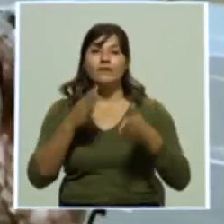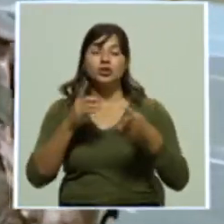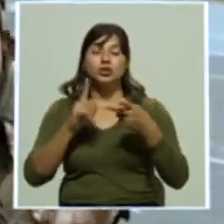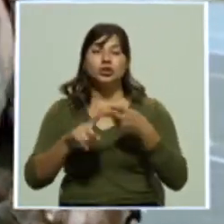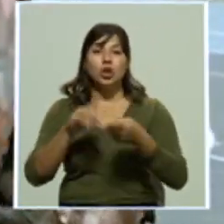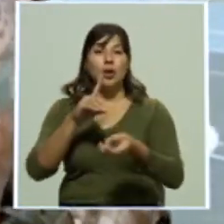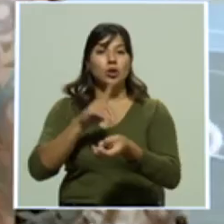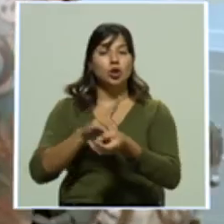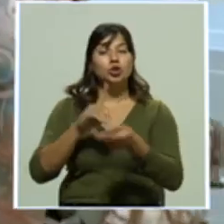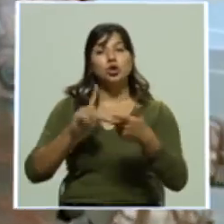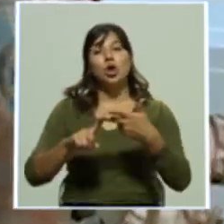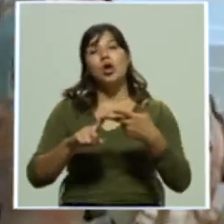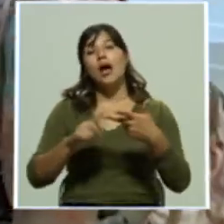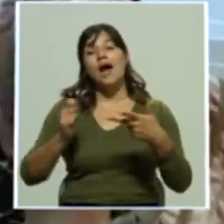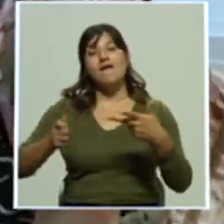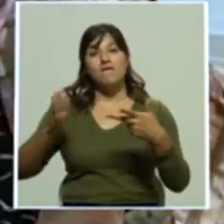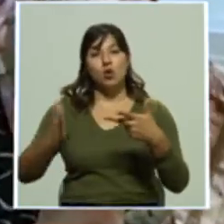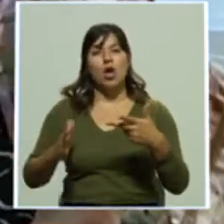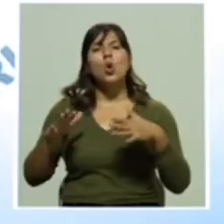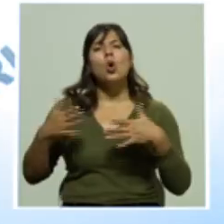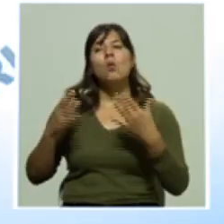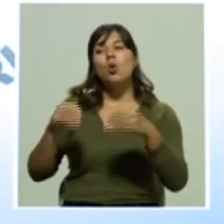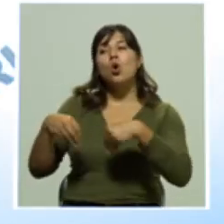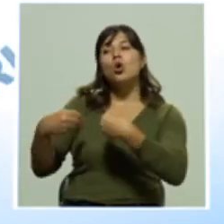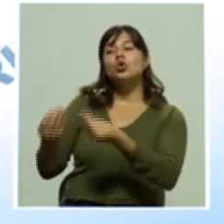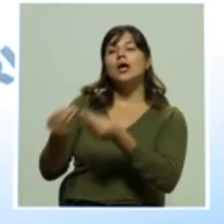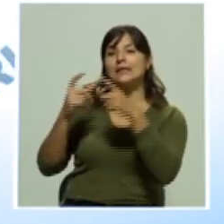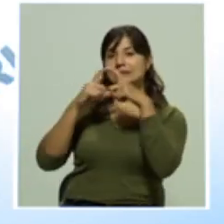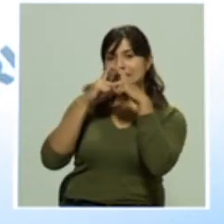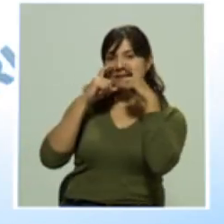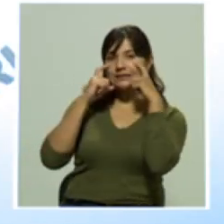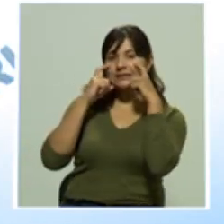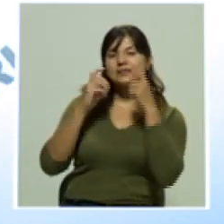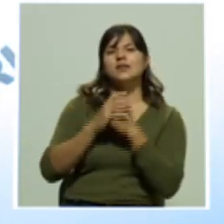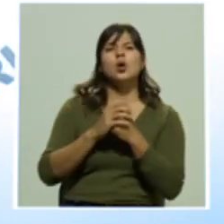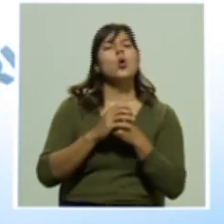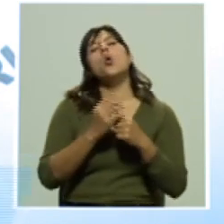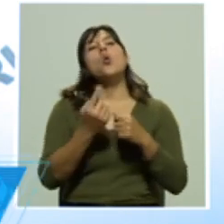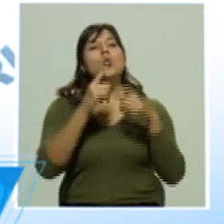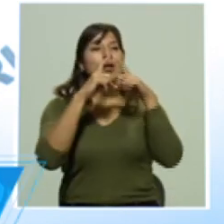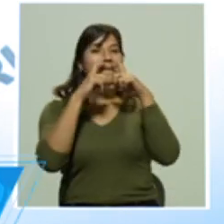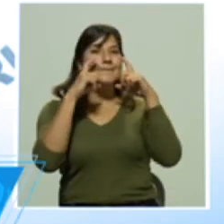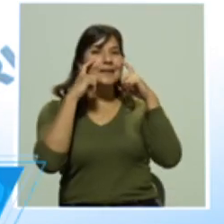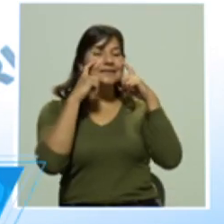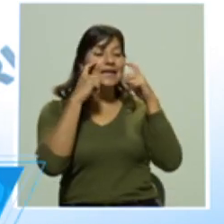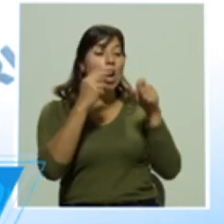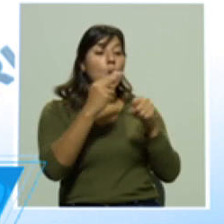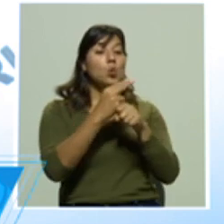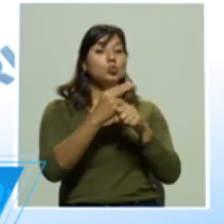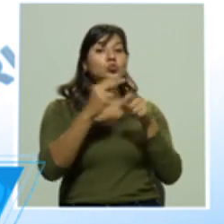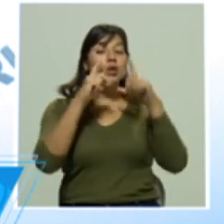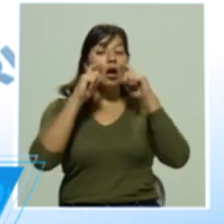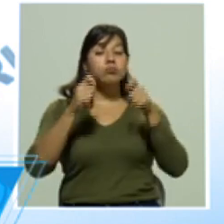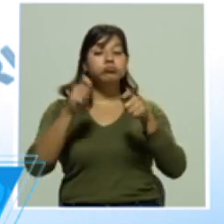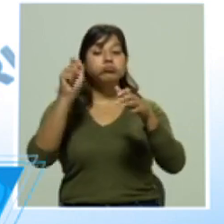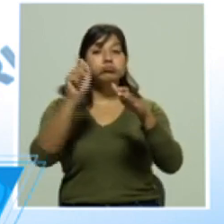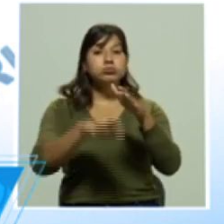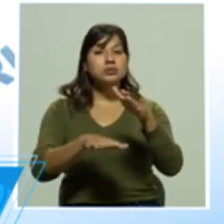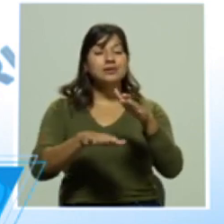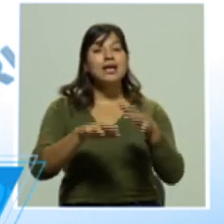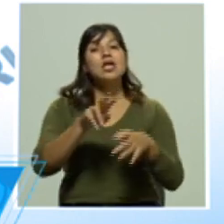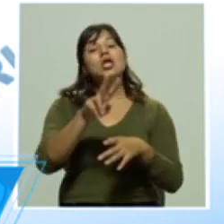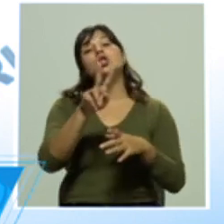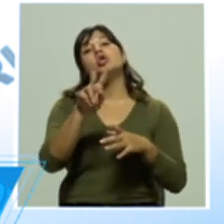a través de la entrega de mascarillas de tela. Mascarilla desechable vale 200 colones y hay gente que o se pone mascarilla o